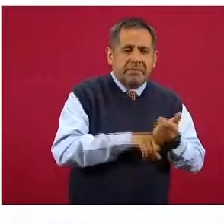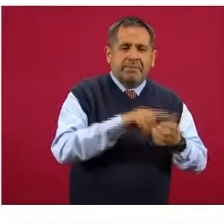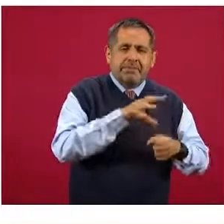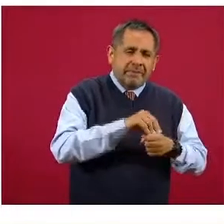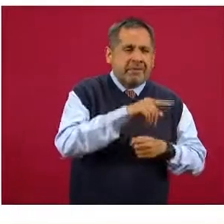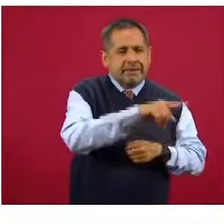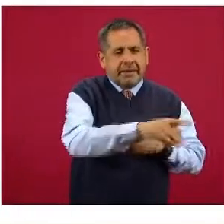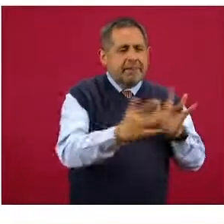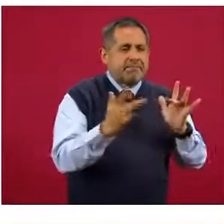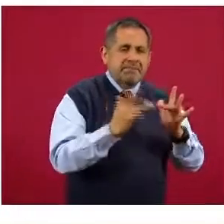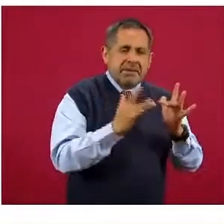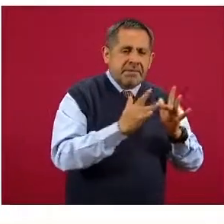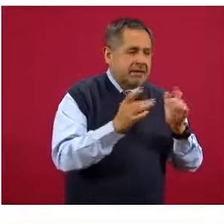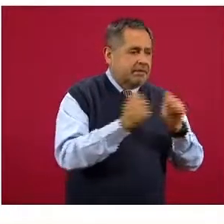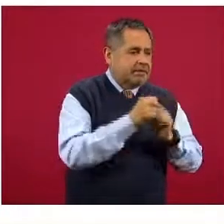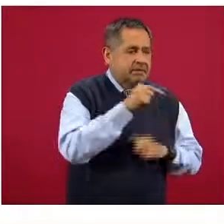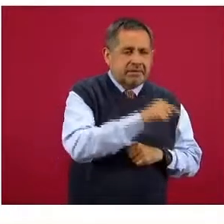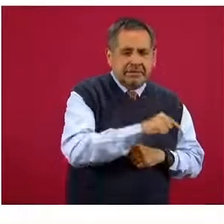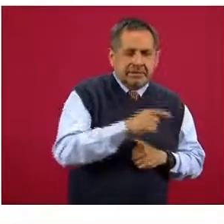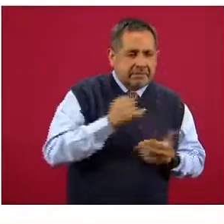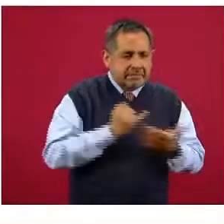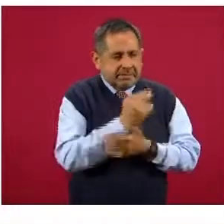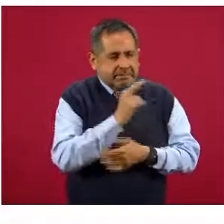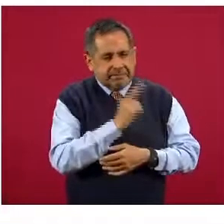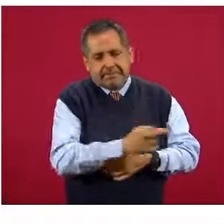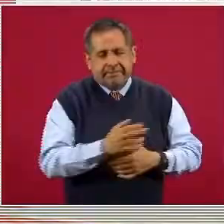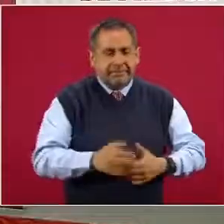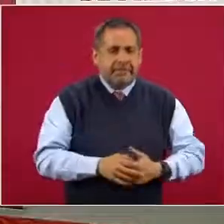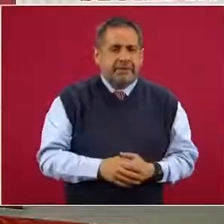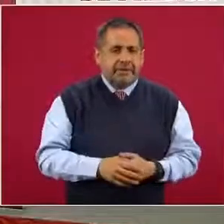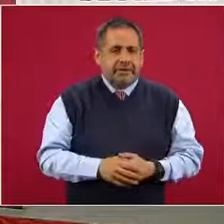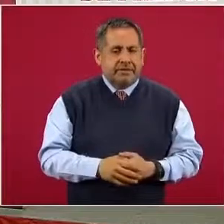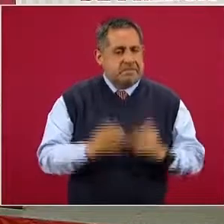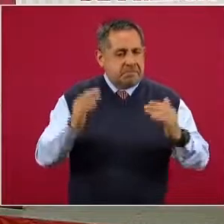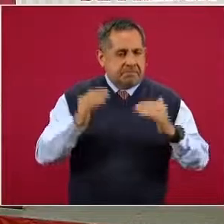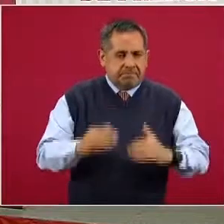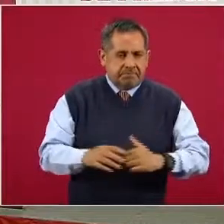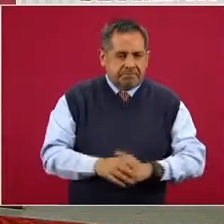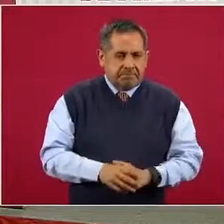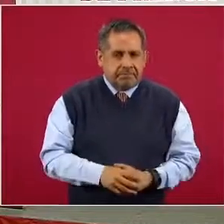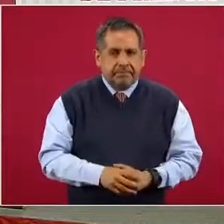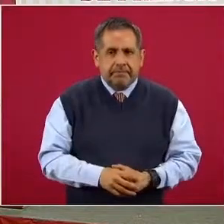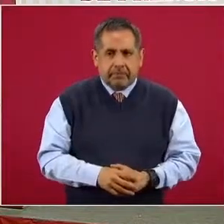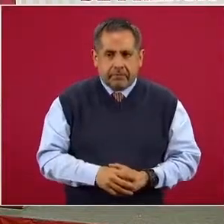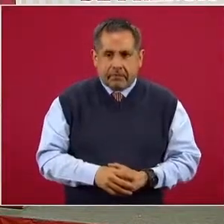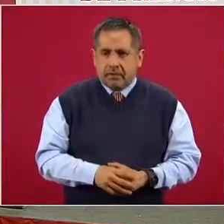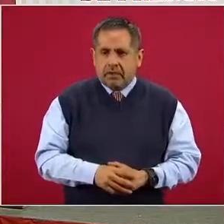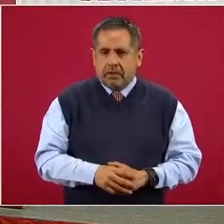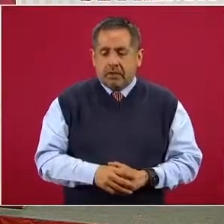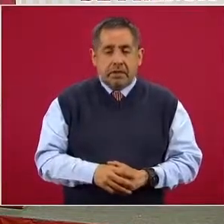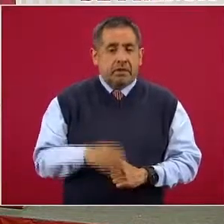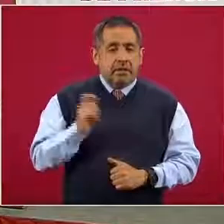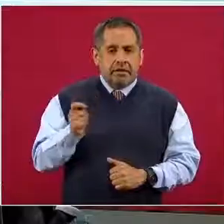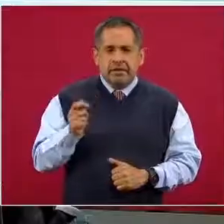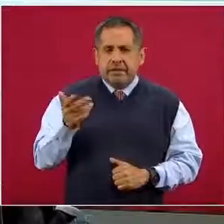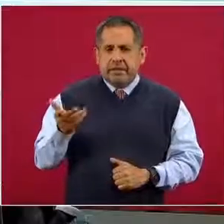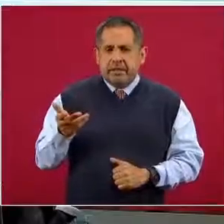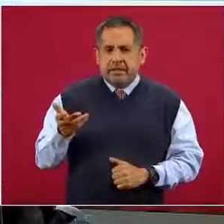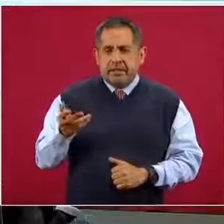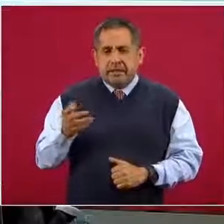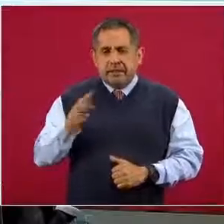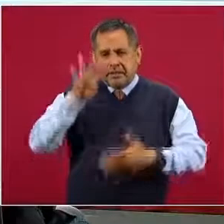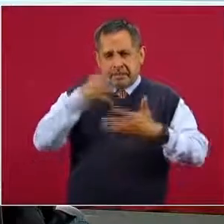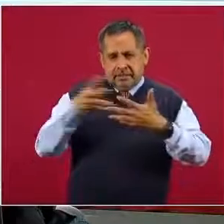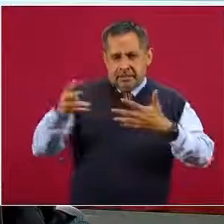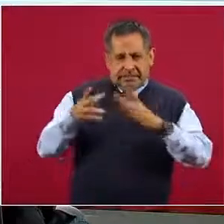por la vía de la dictaminación. Veamos la siguiente diapositiva. Aquí tenemos una tabla, a lo mejor no la vamos